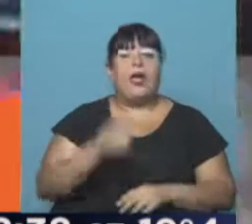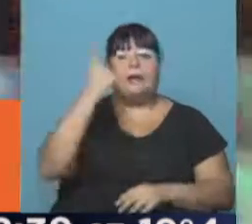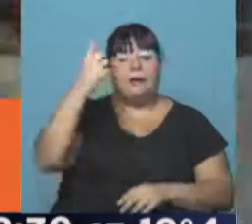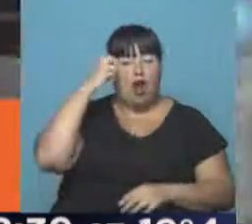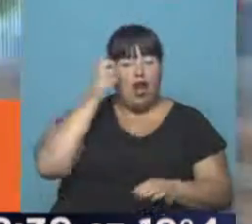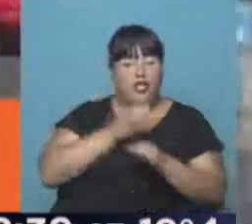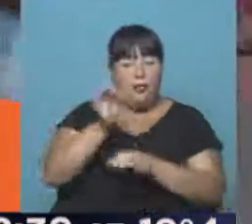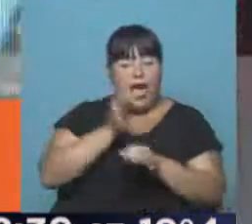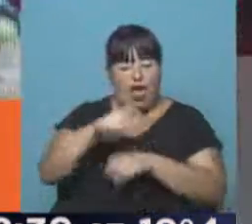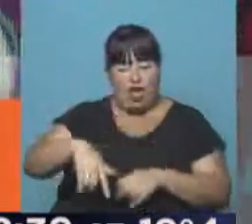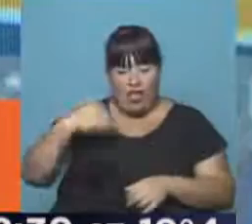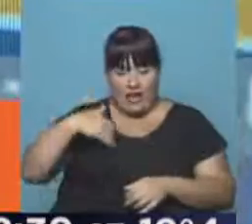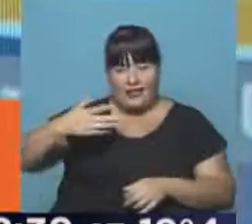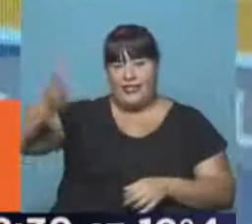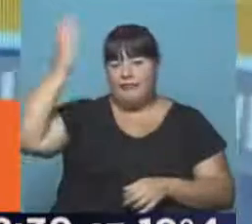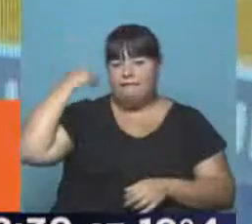congreso pedagógico en este país,